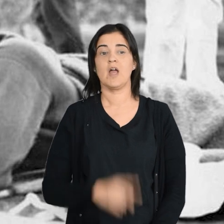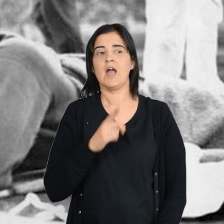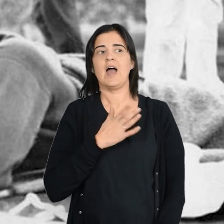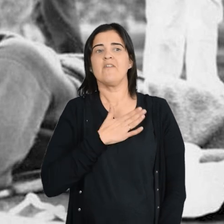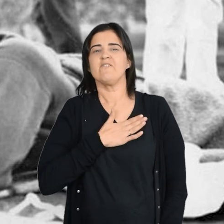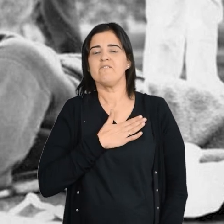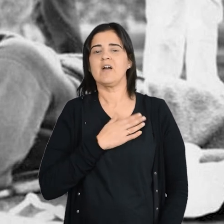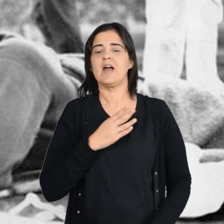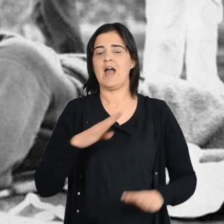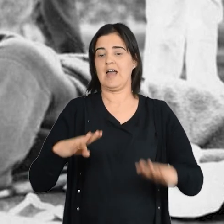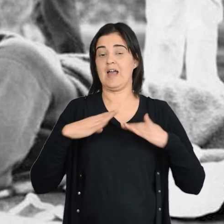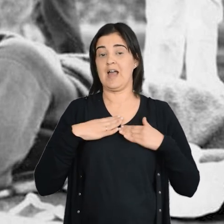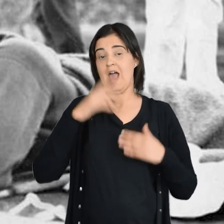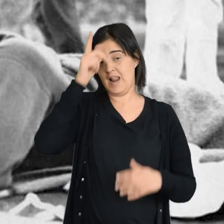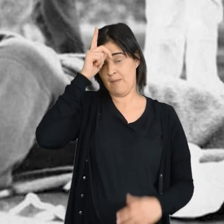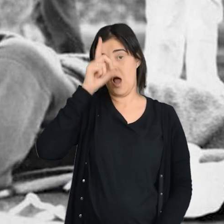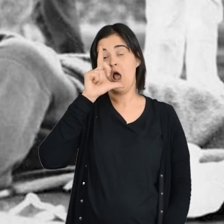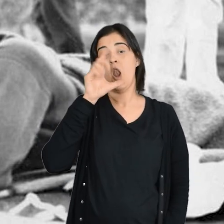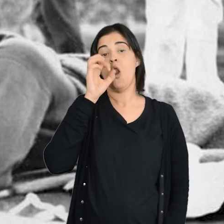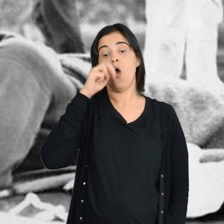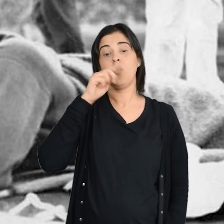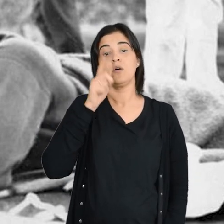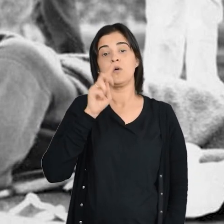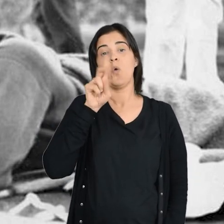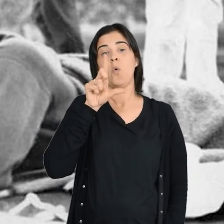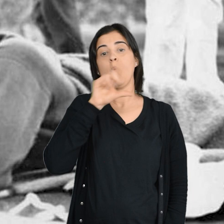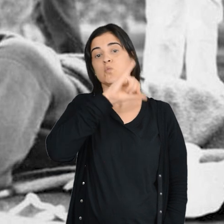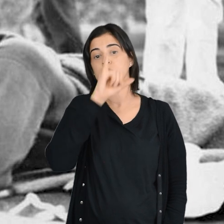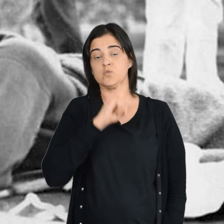su favorito es el atleta alemán luz long